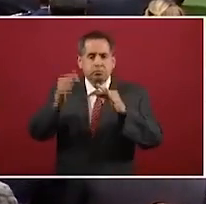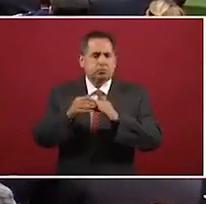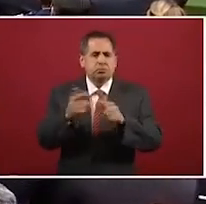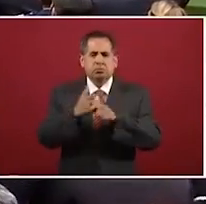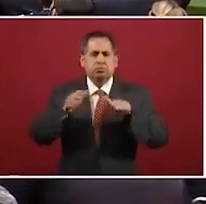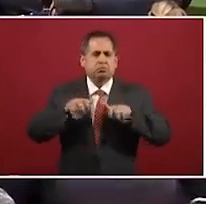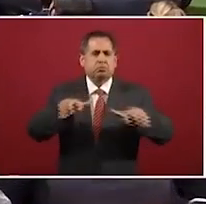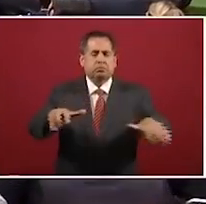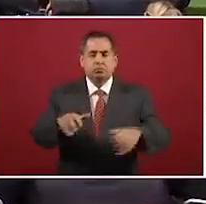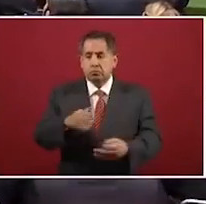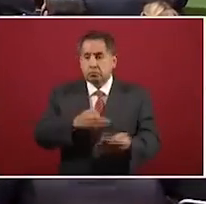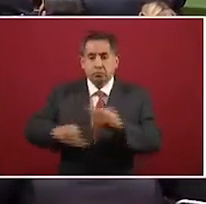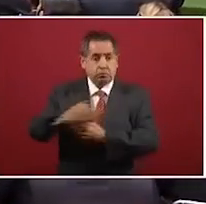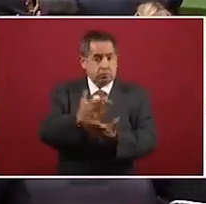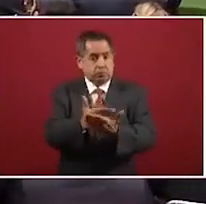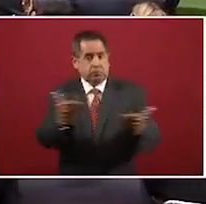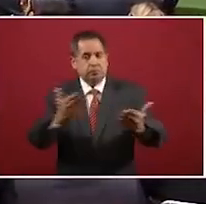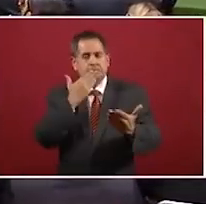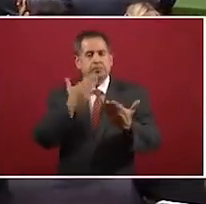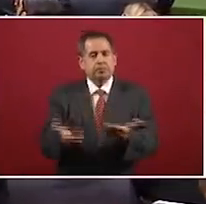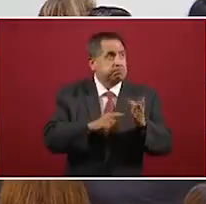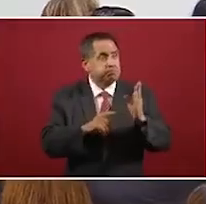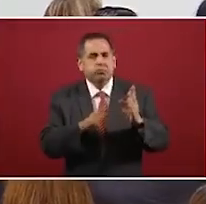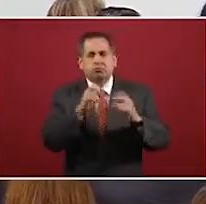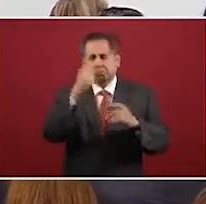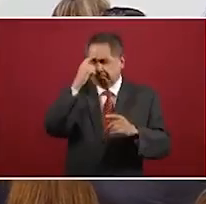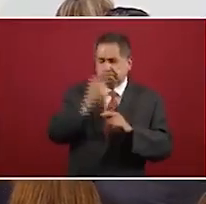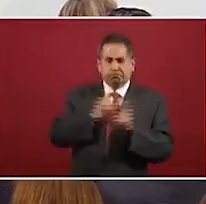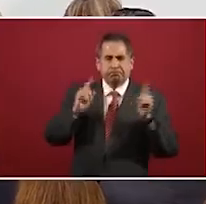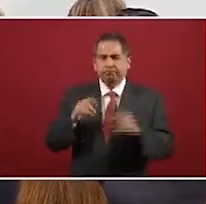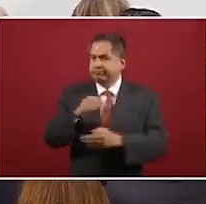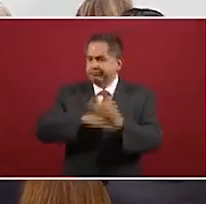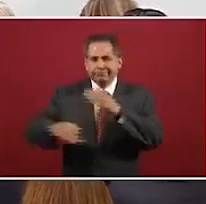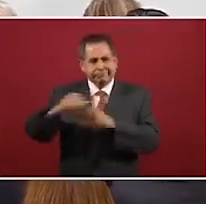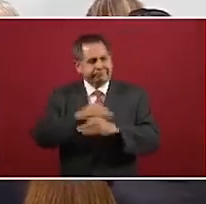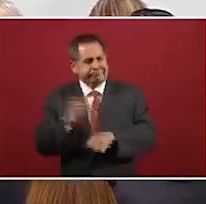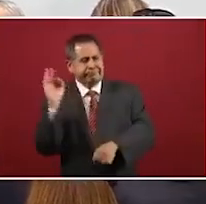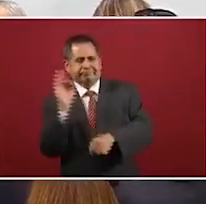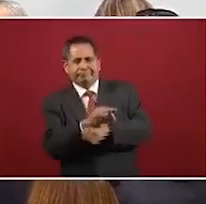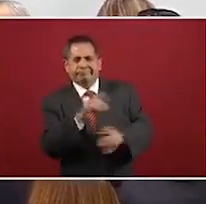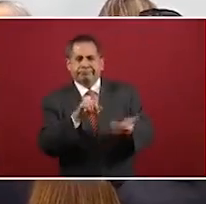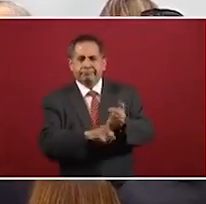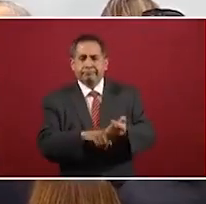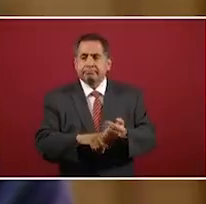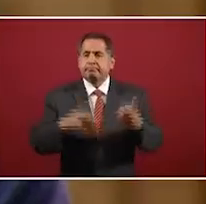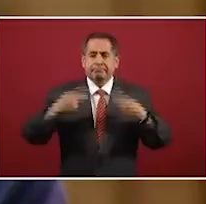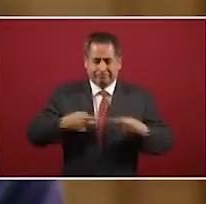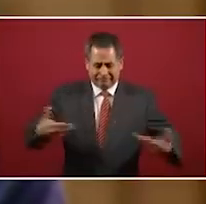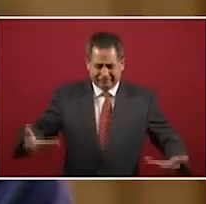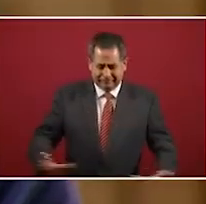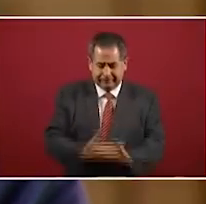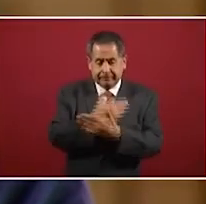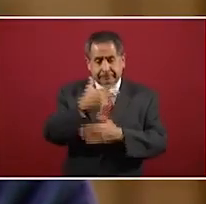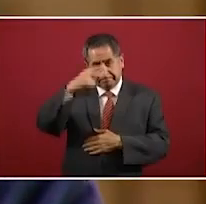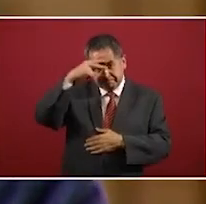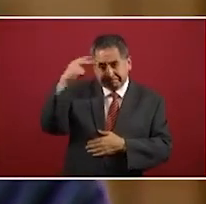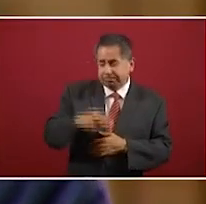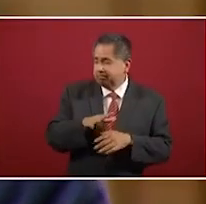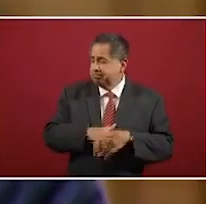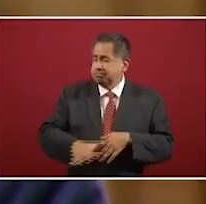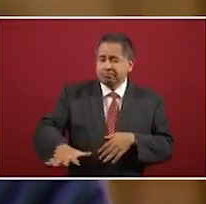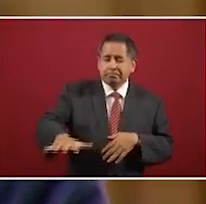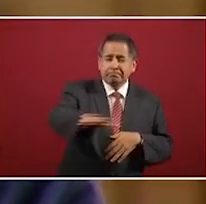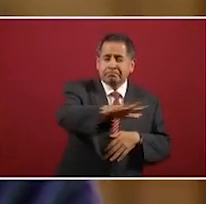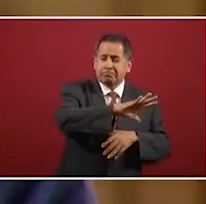Las estrategias para el rescate de la memoria histórica y de fomento a la lectura están funcionando, dijo el presidente Andrés Manuel López Obrador en su mensaje